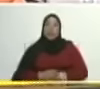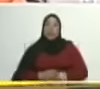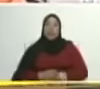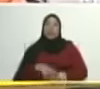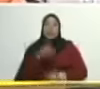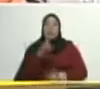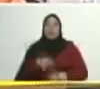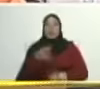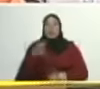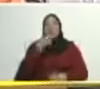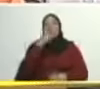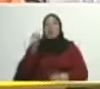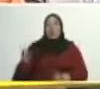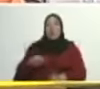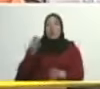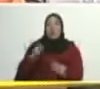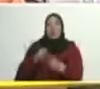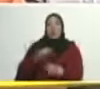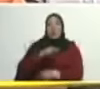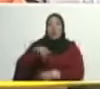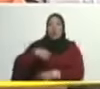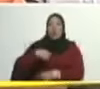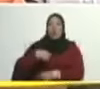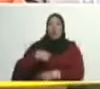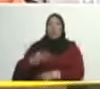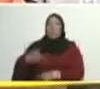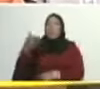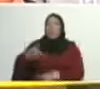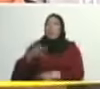Fue sumamente inspirador para mí